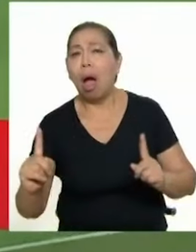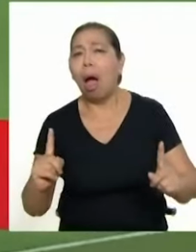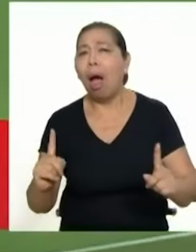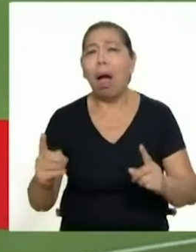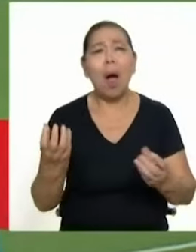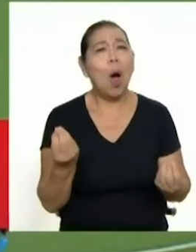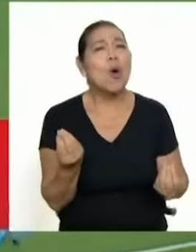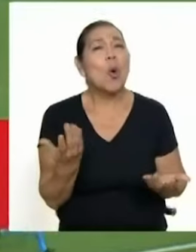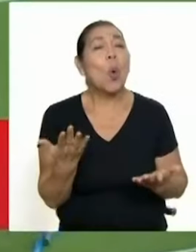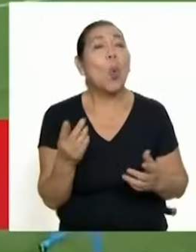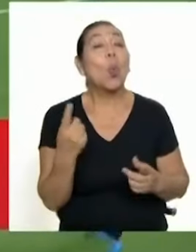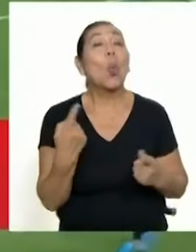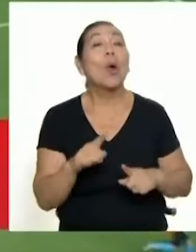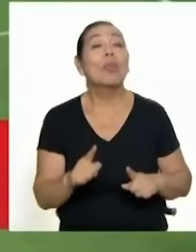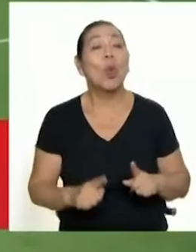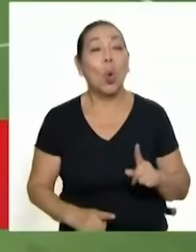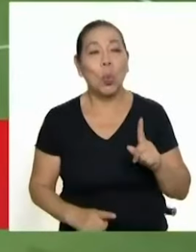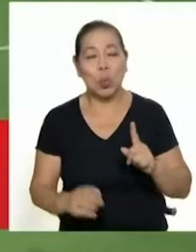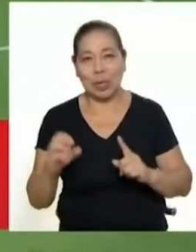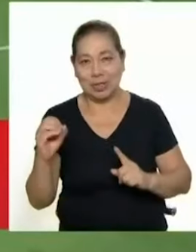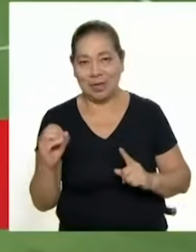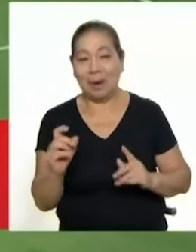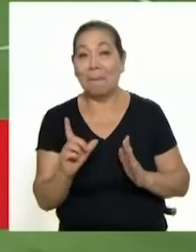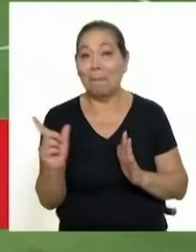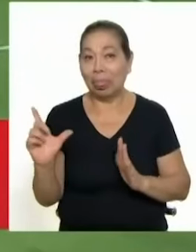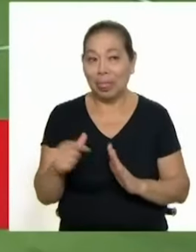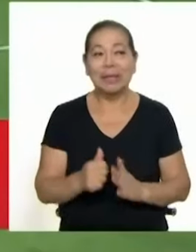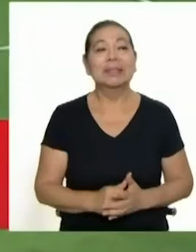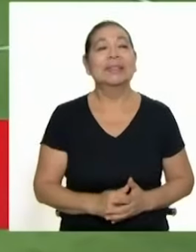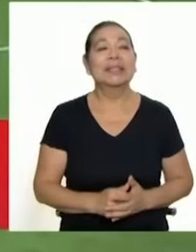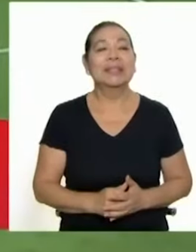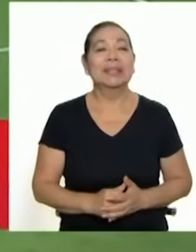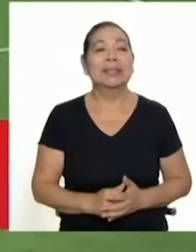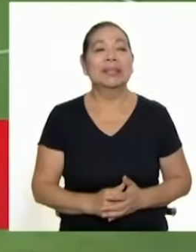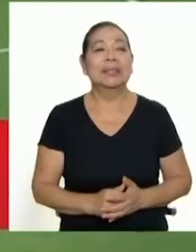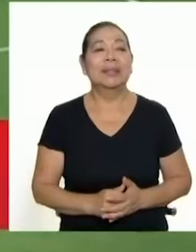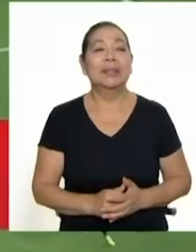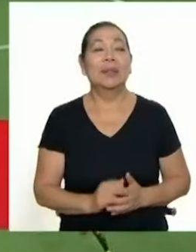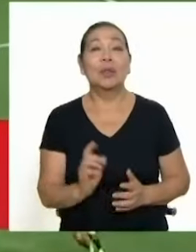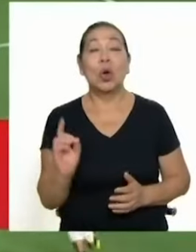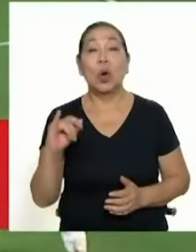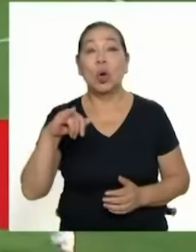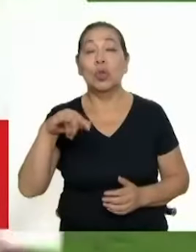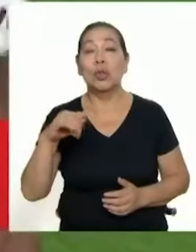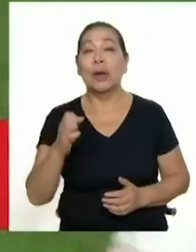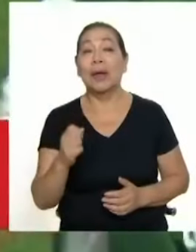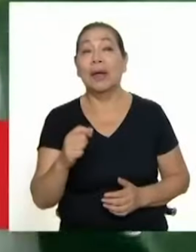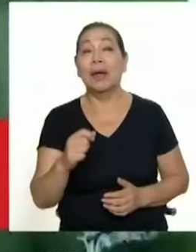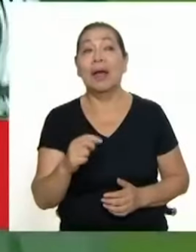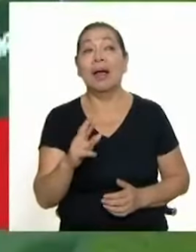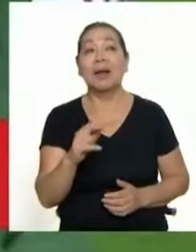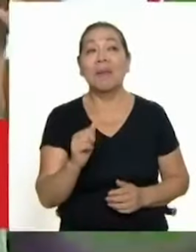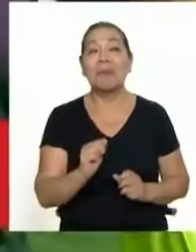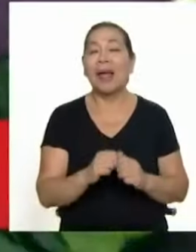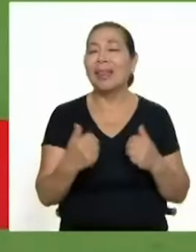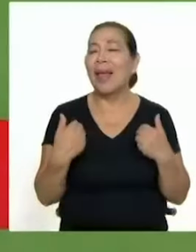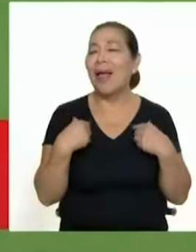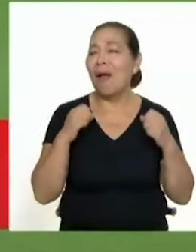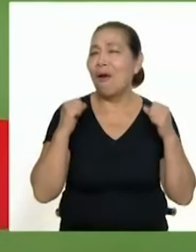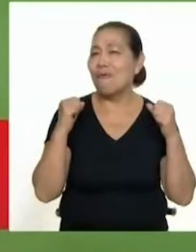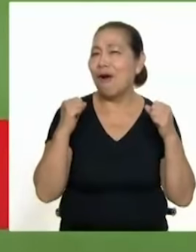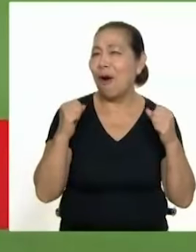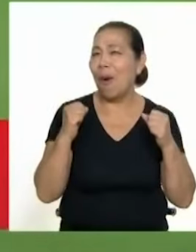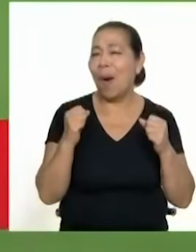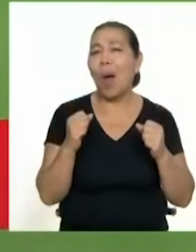así el 1-0. En el complemento aparece Pérez Guedes y José el Tunche Rivera tendría una